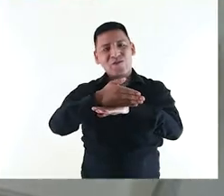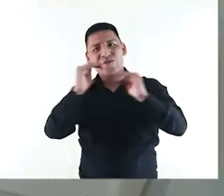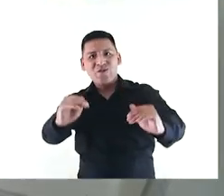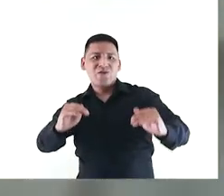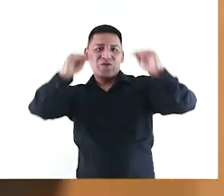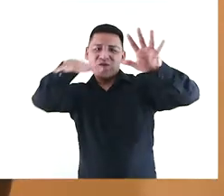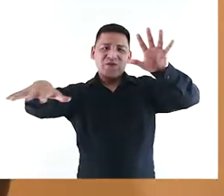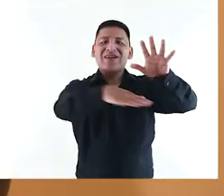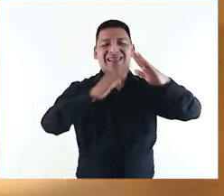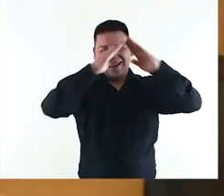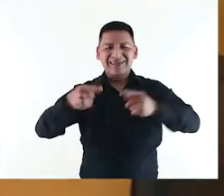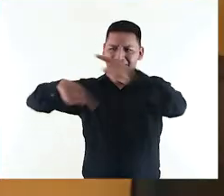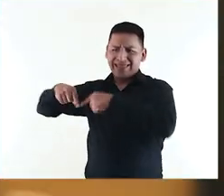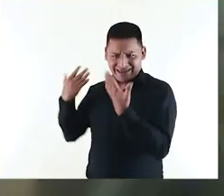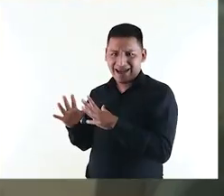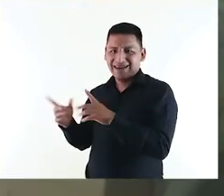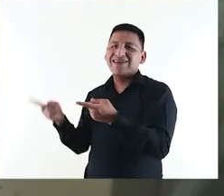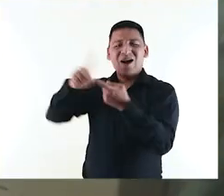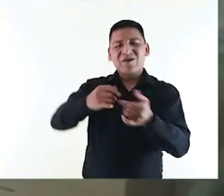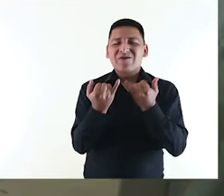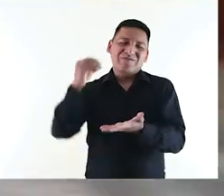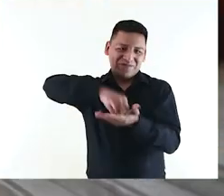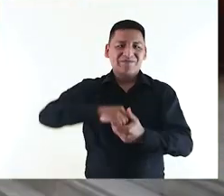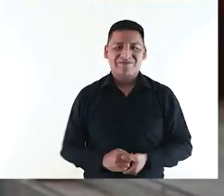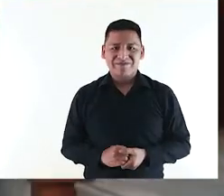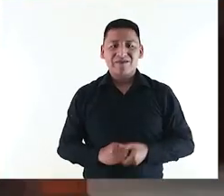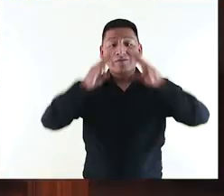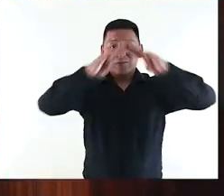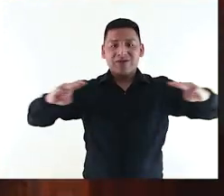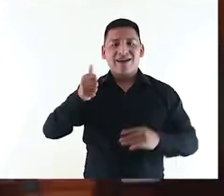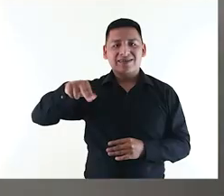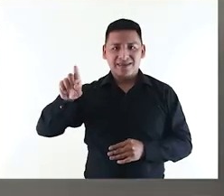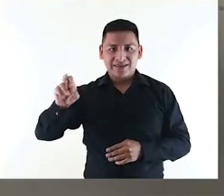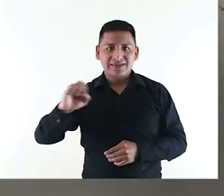de madera le dan un aire de prestancia que la casa siempre tuvo y hoy ha